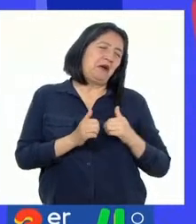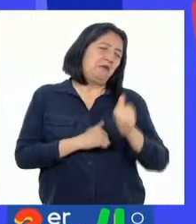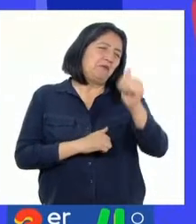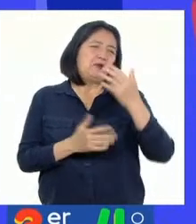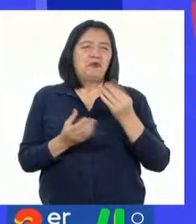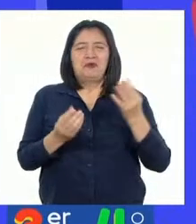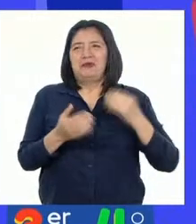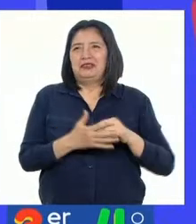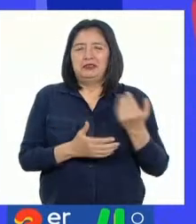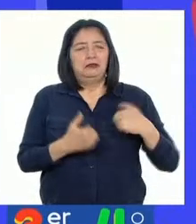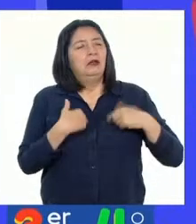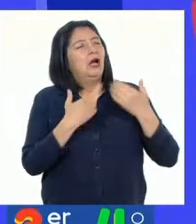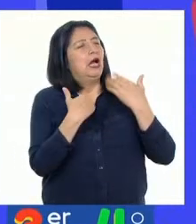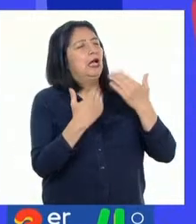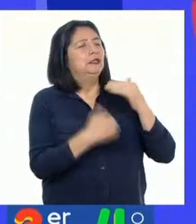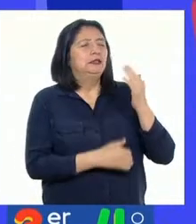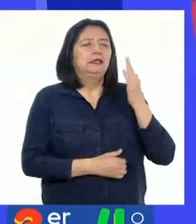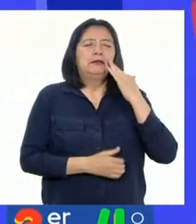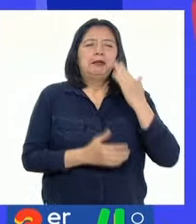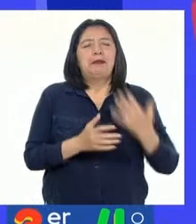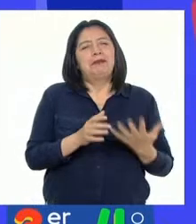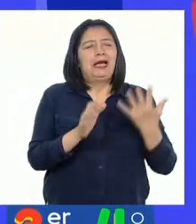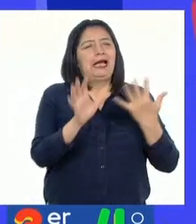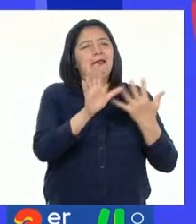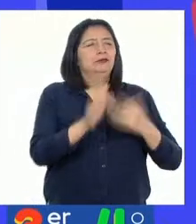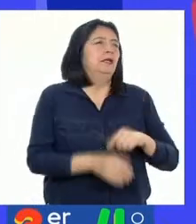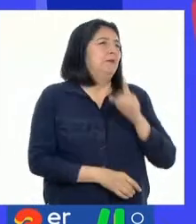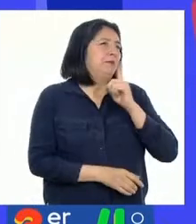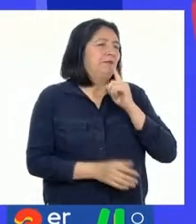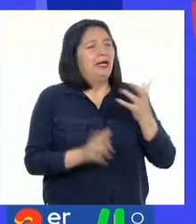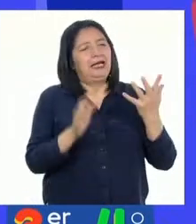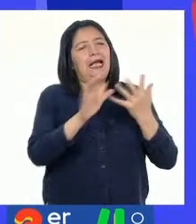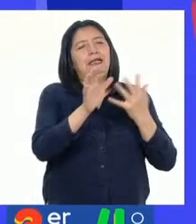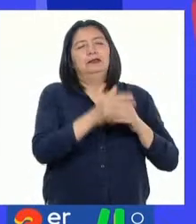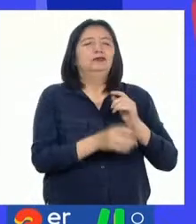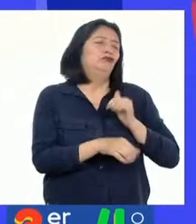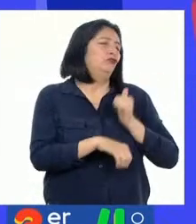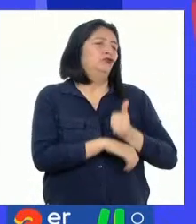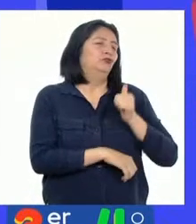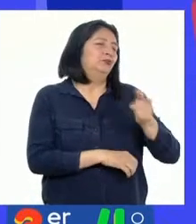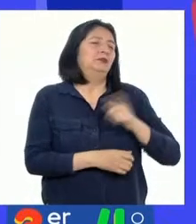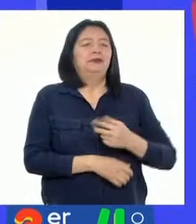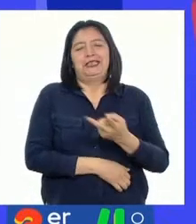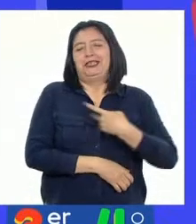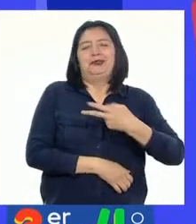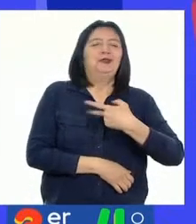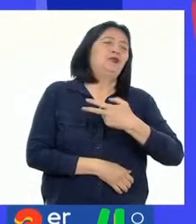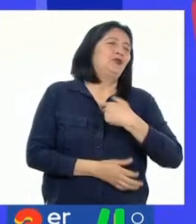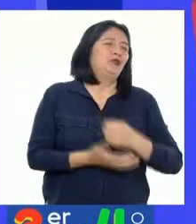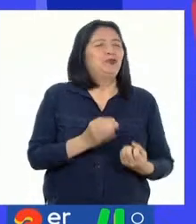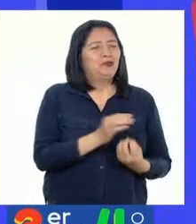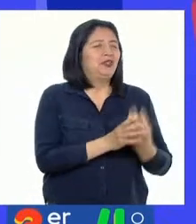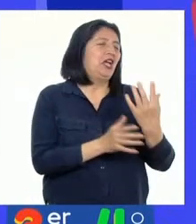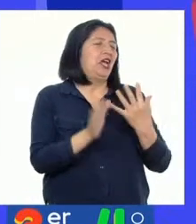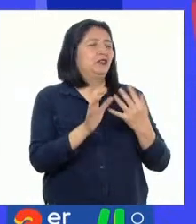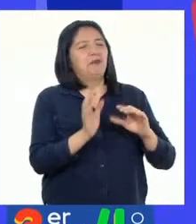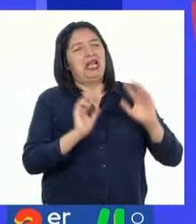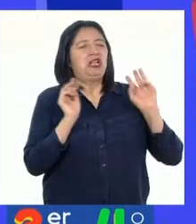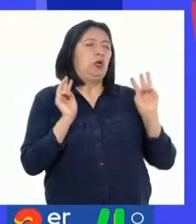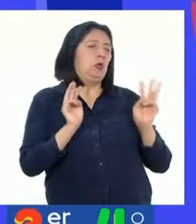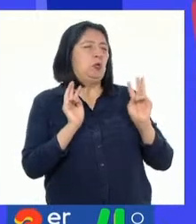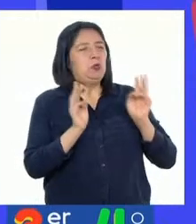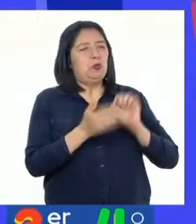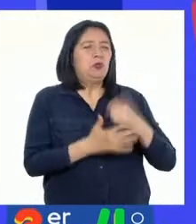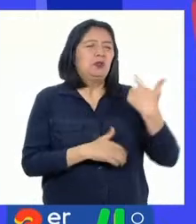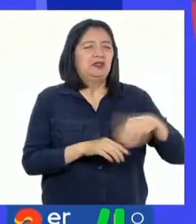lejos! Quiero agradecer a mamá Cactus, a papá Cactus, los culpables de crear al dúo de Cactus más cool de la historia